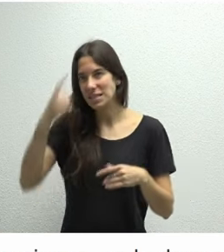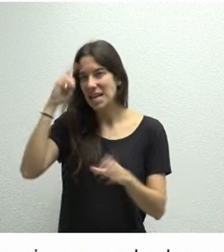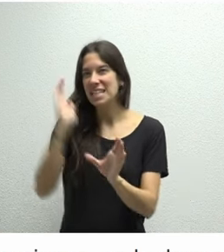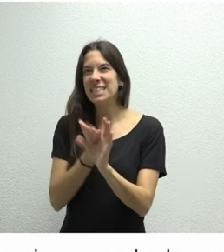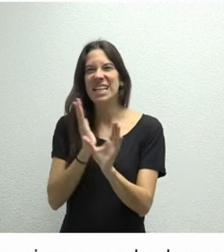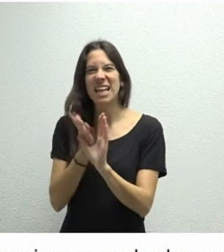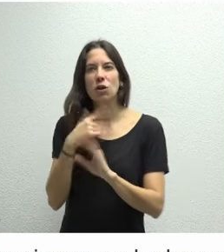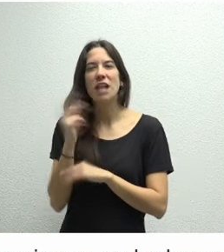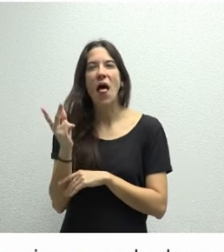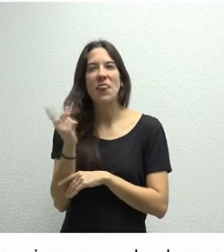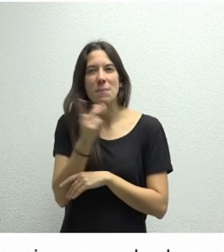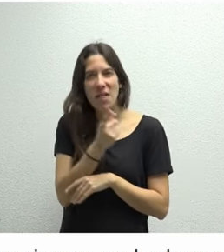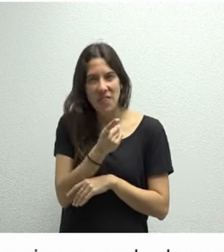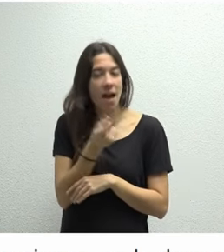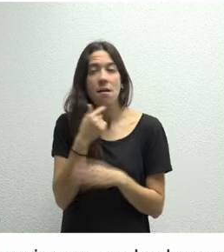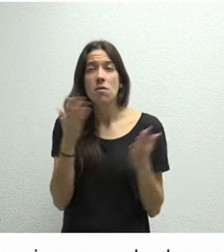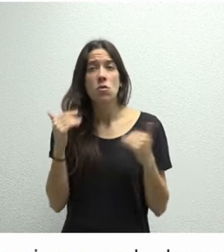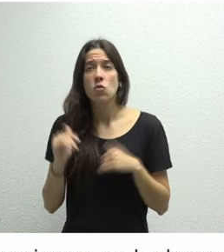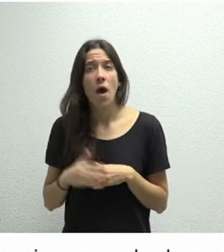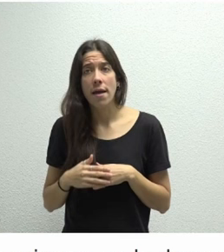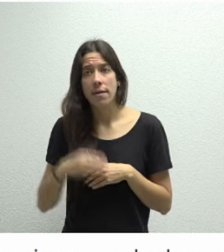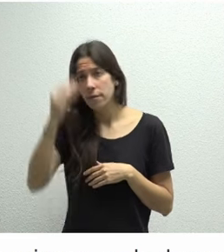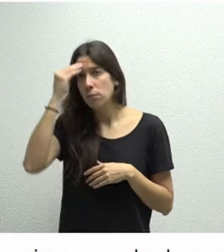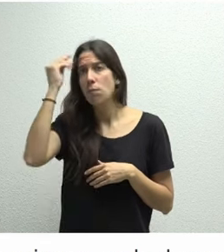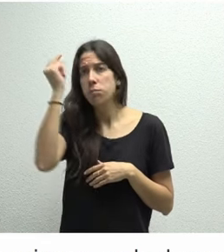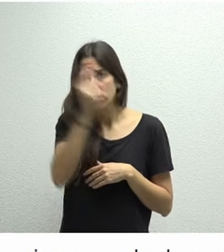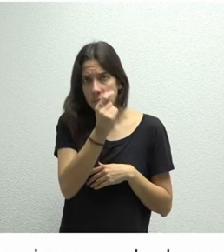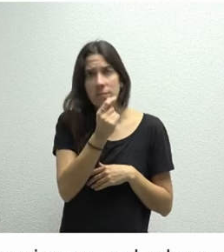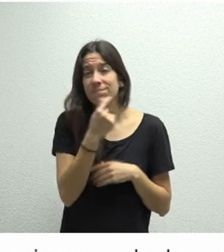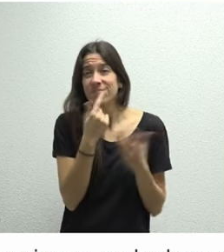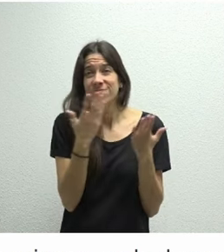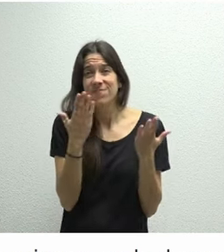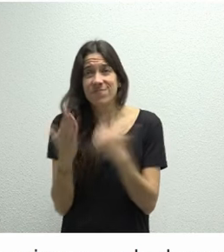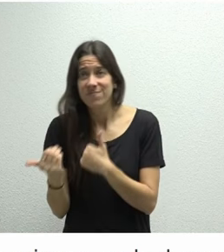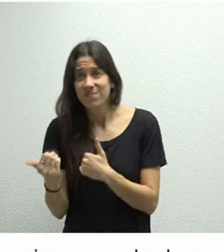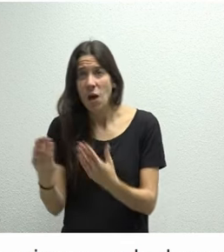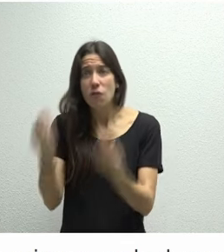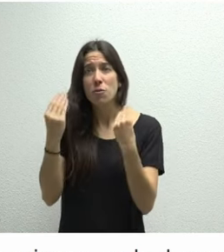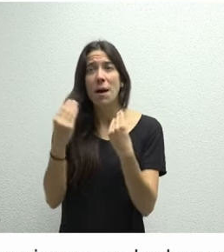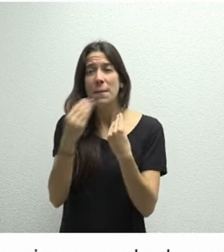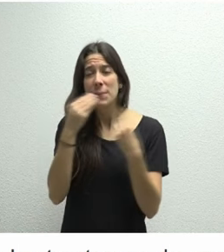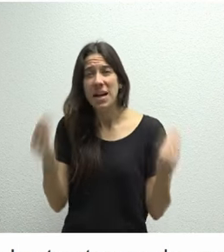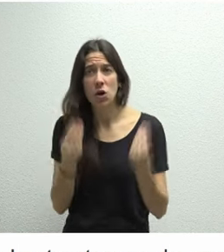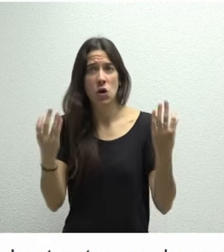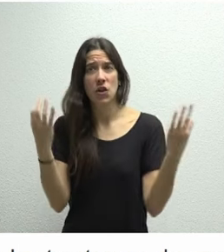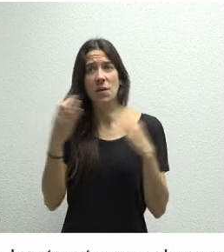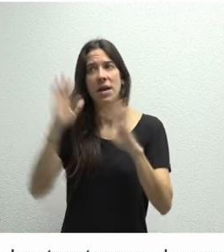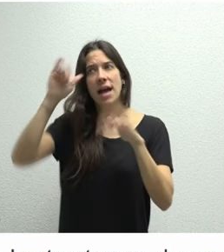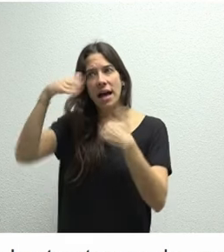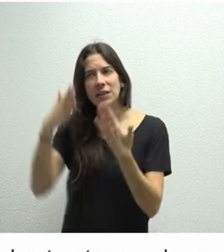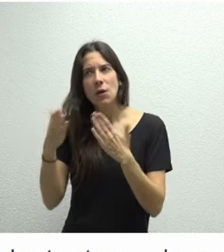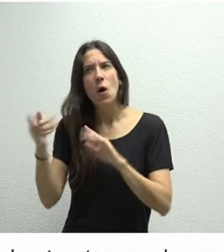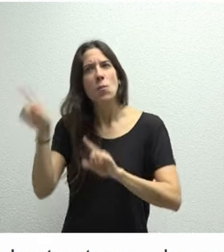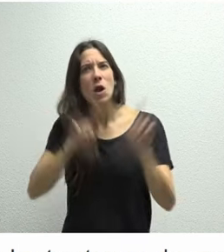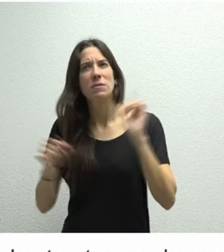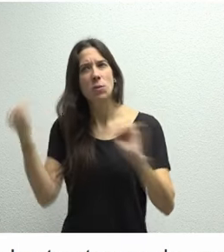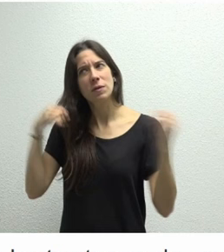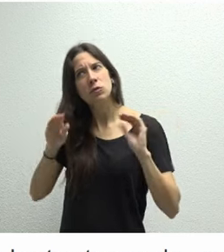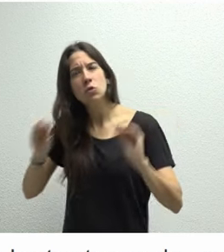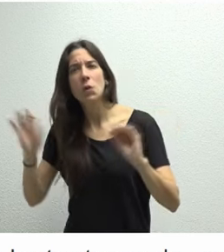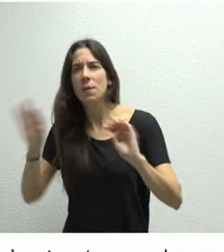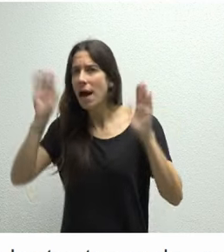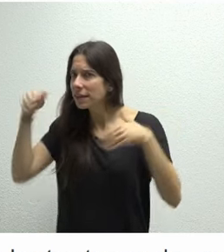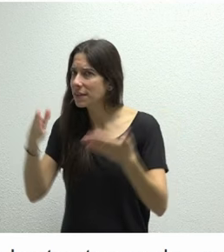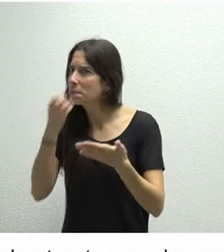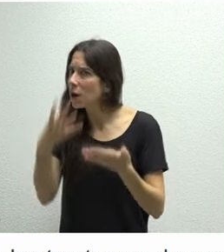demencia vale tenemos que formarnos mejor y atender mejor a las alteraciones comportamentales porque vamos a